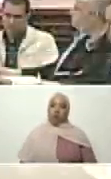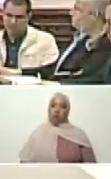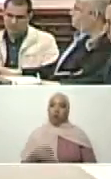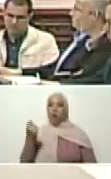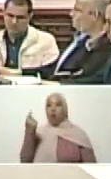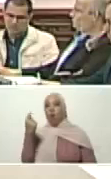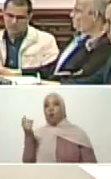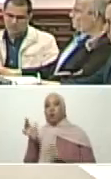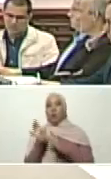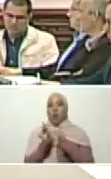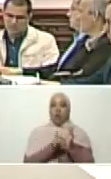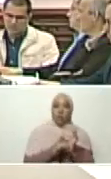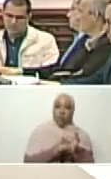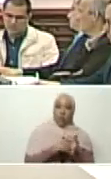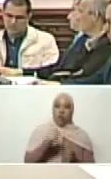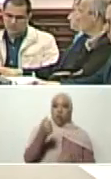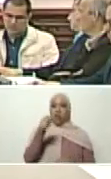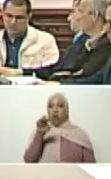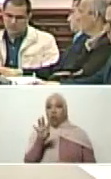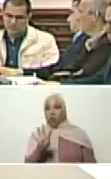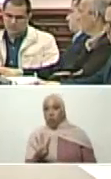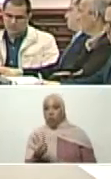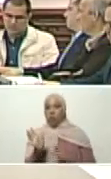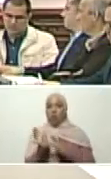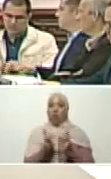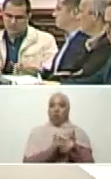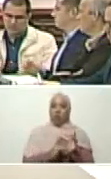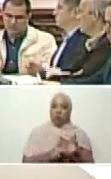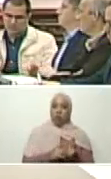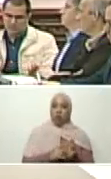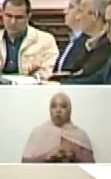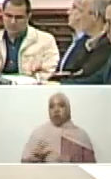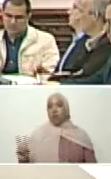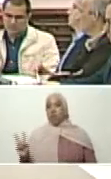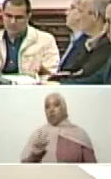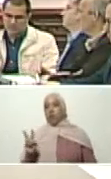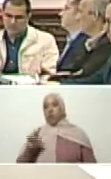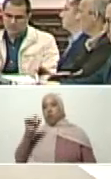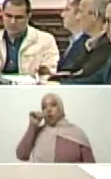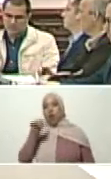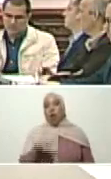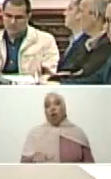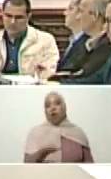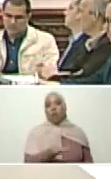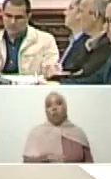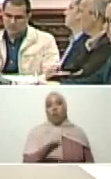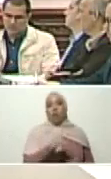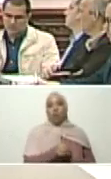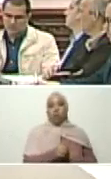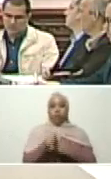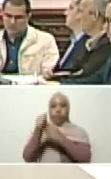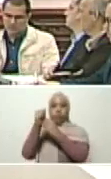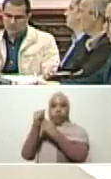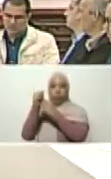abril, 12, 13 y 14. Decía, en Venezuela la vanguardia es el pueblo.